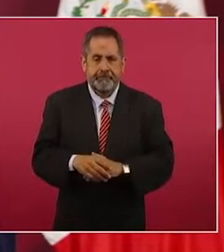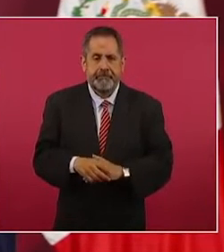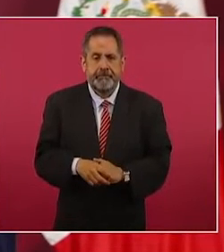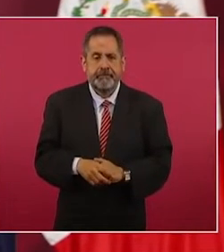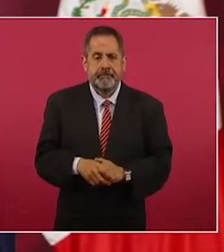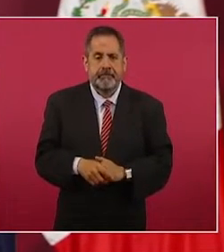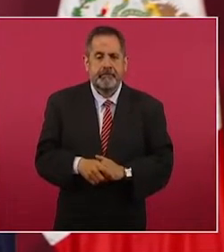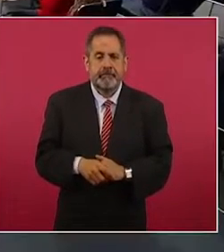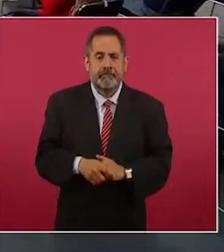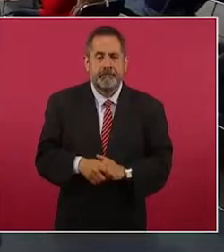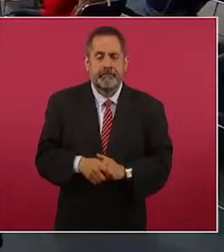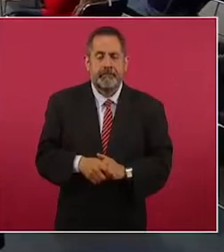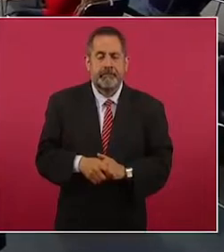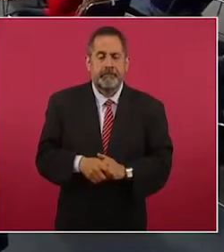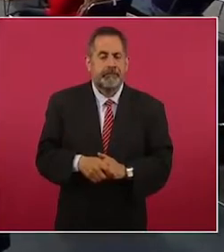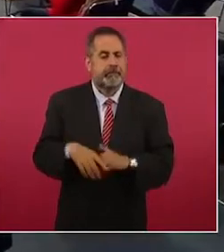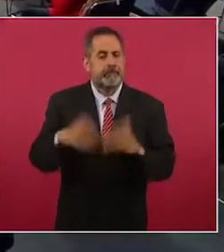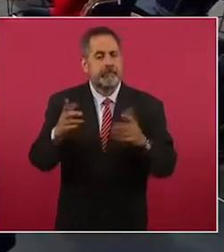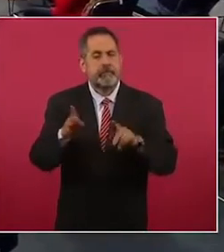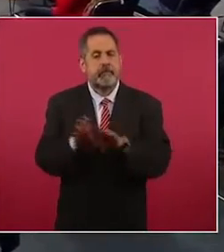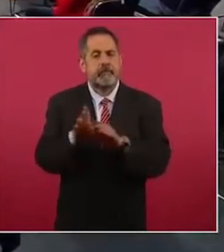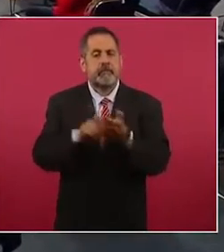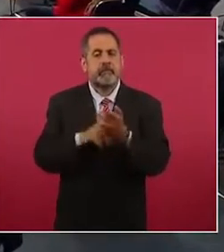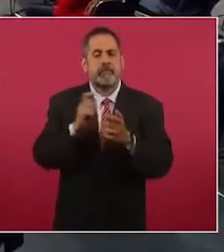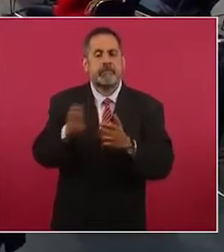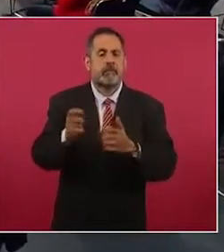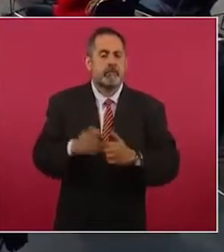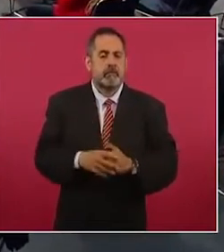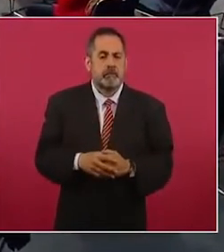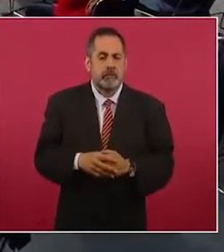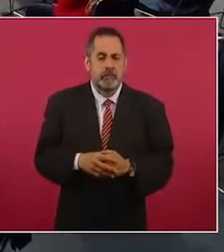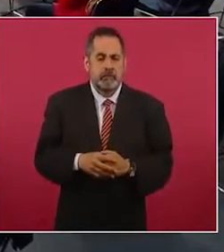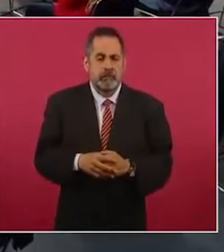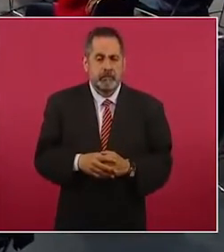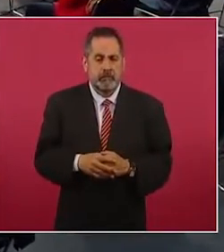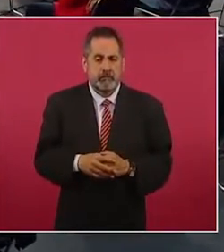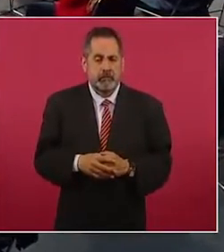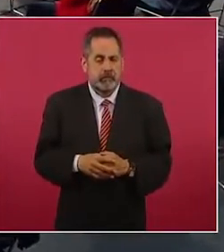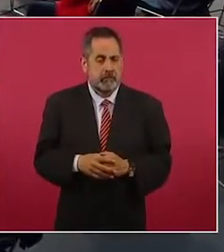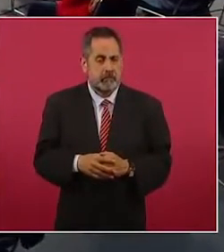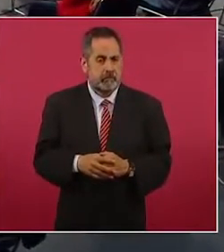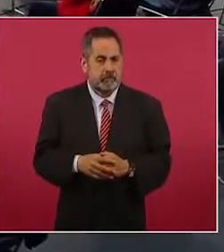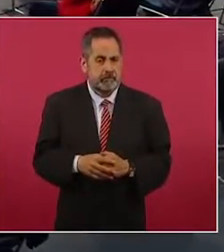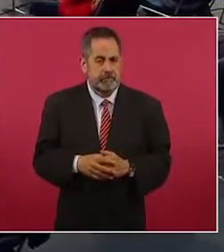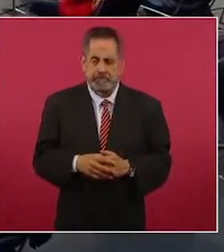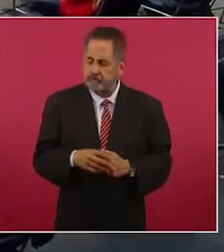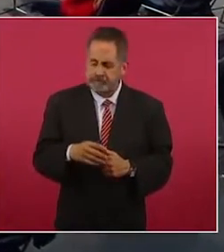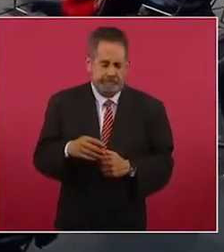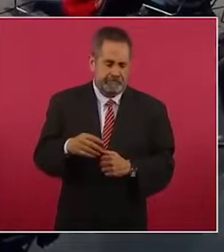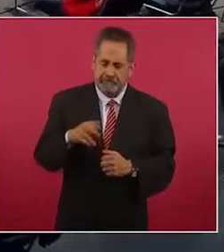señor presidente. Entonces, que no haya